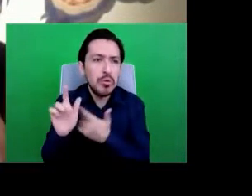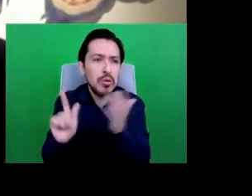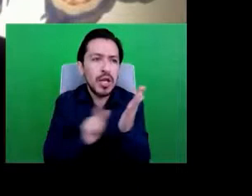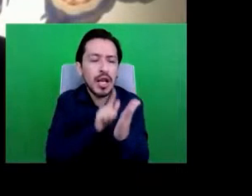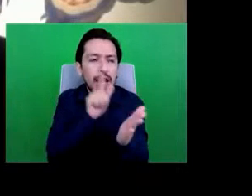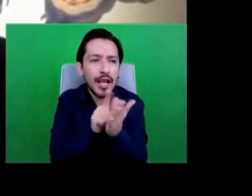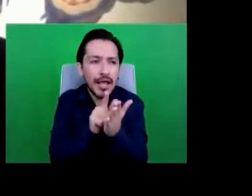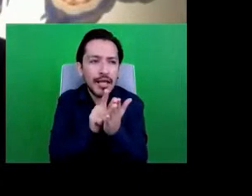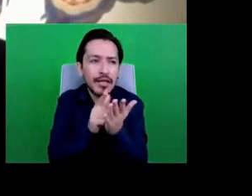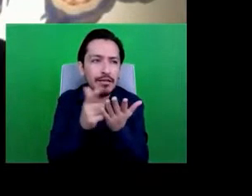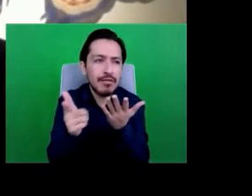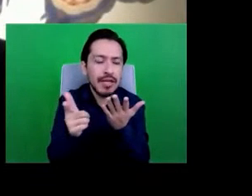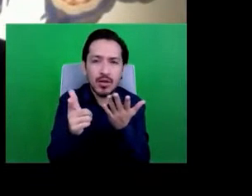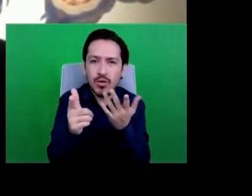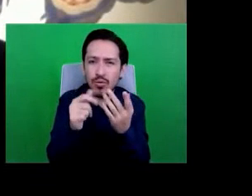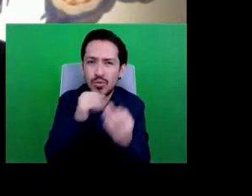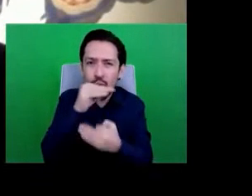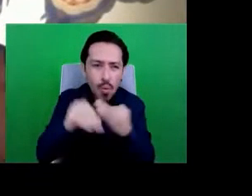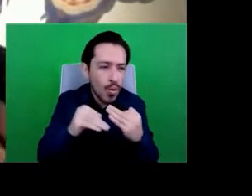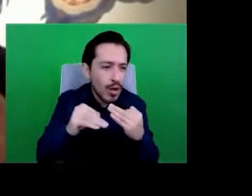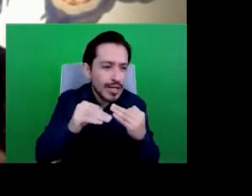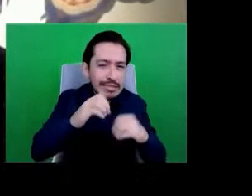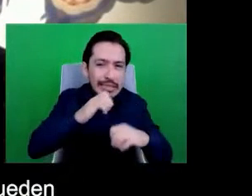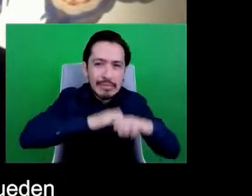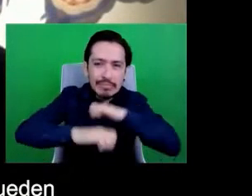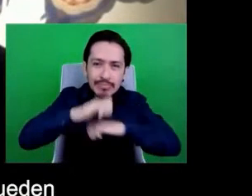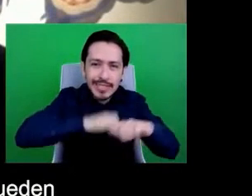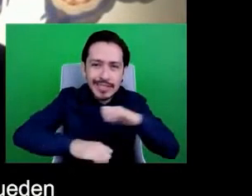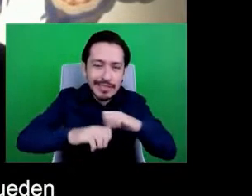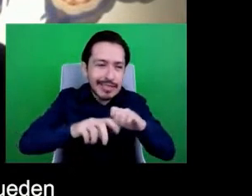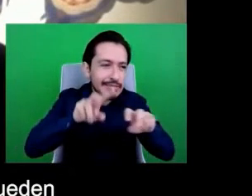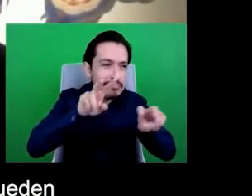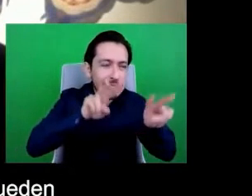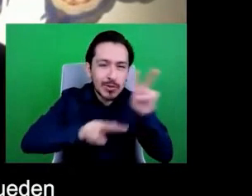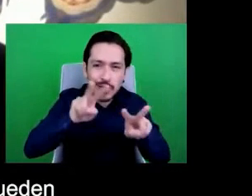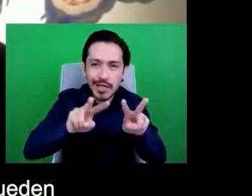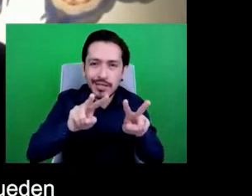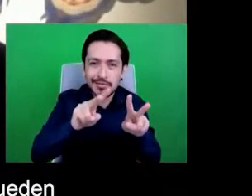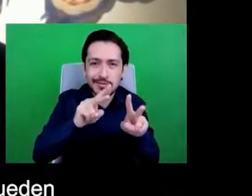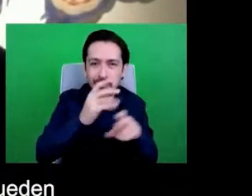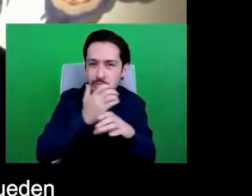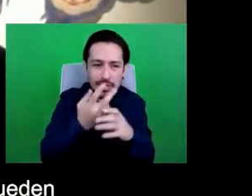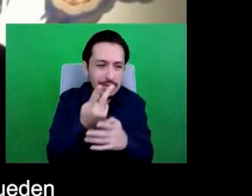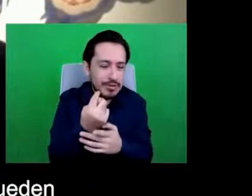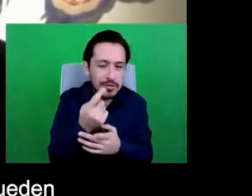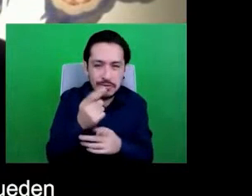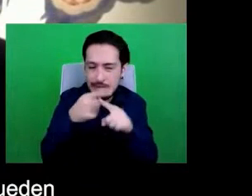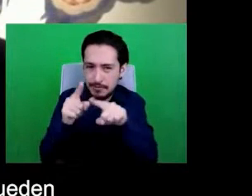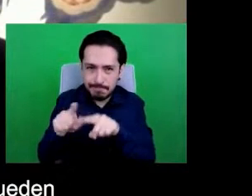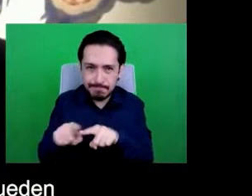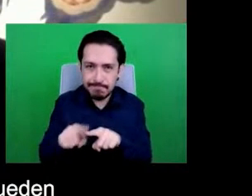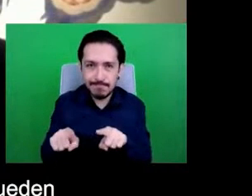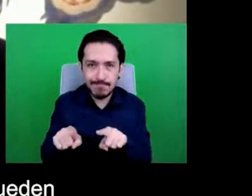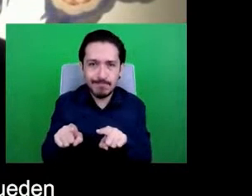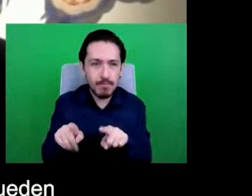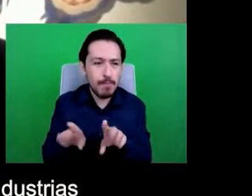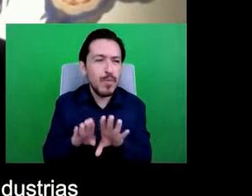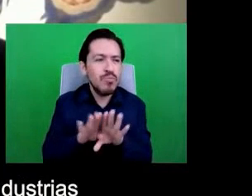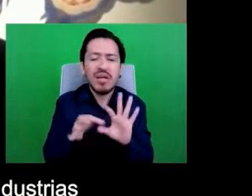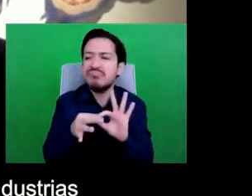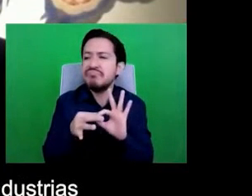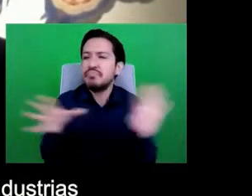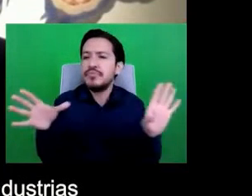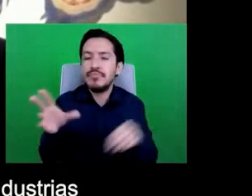industria mediática, todos estos son componentes esenciales de las políticas económicas y culturales. No se pueden separar ambos